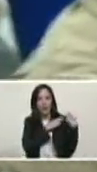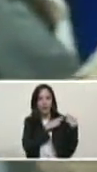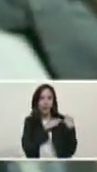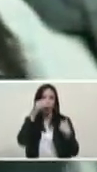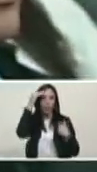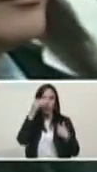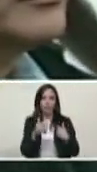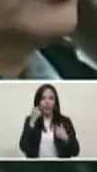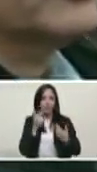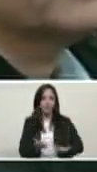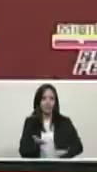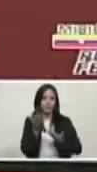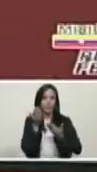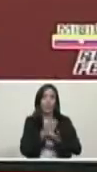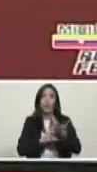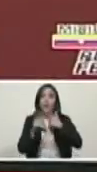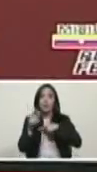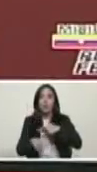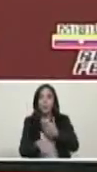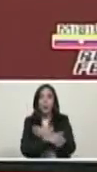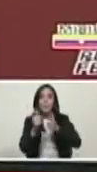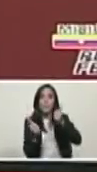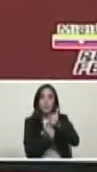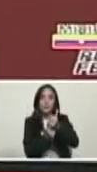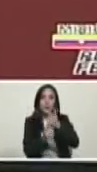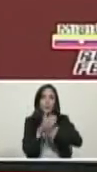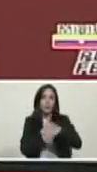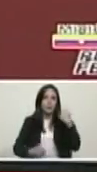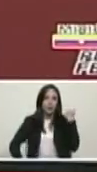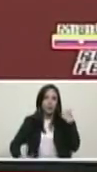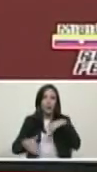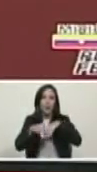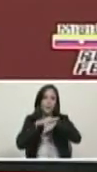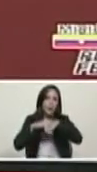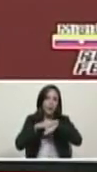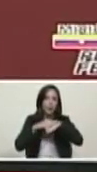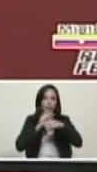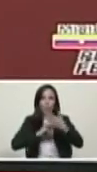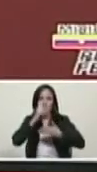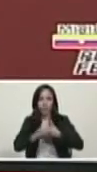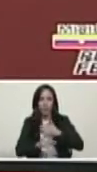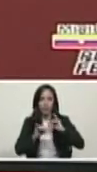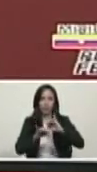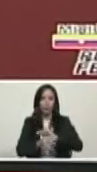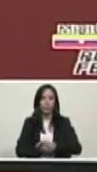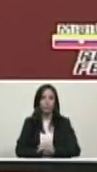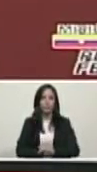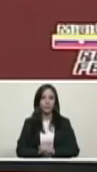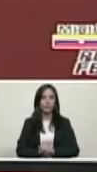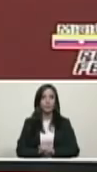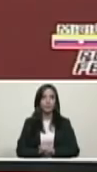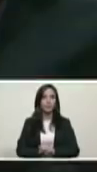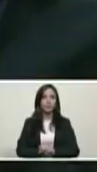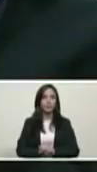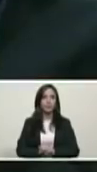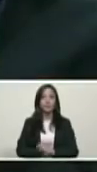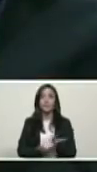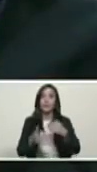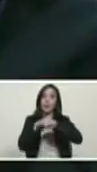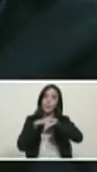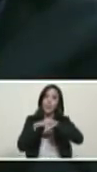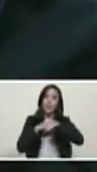vicepresidente de planificación ministro de planificación de la revolución ministros